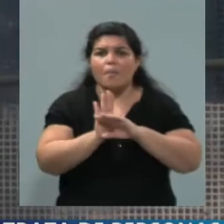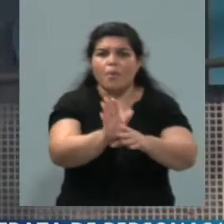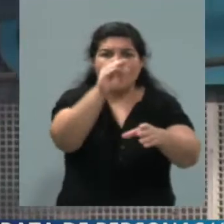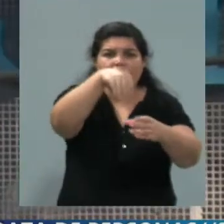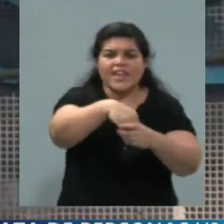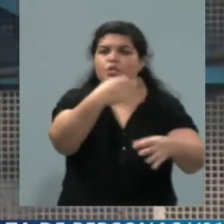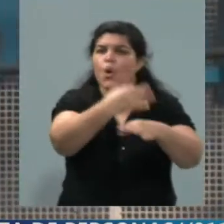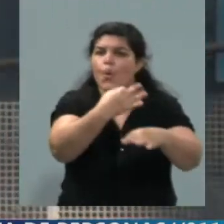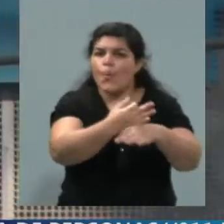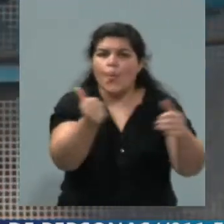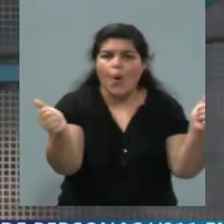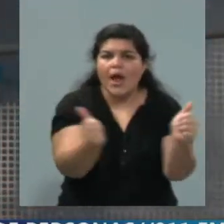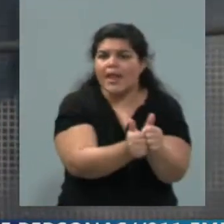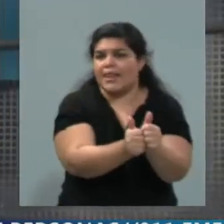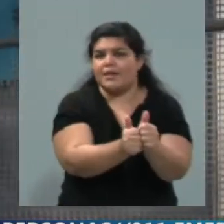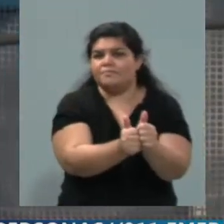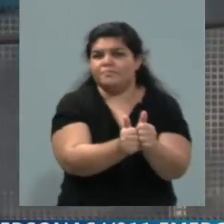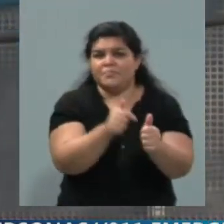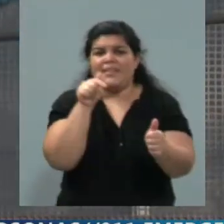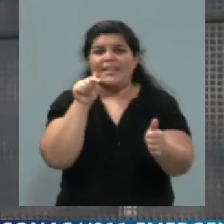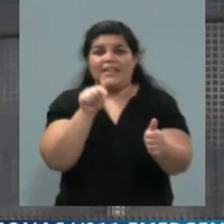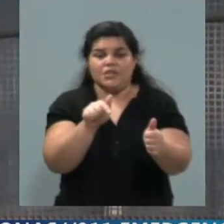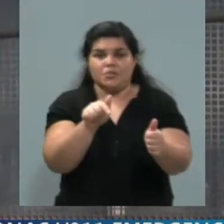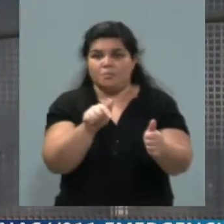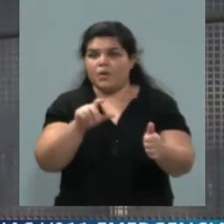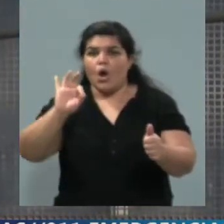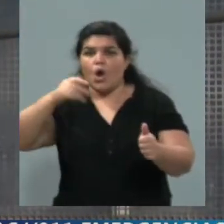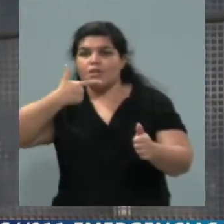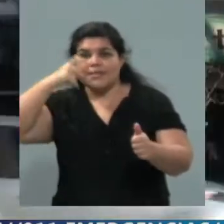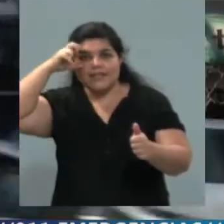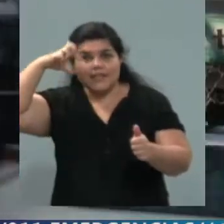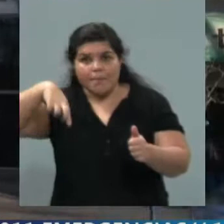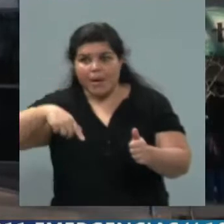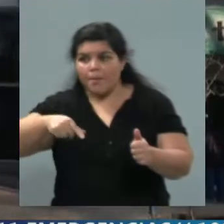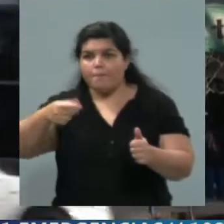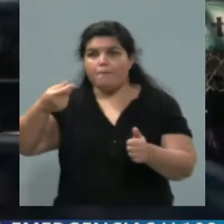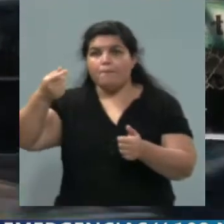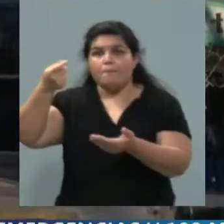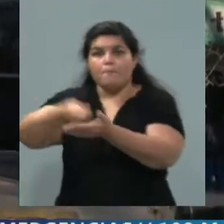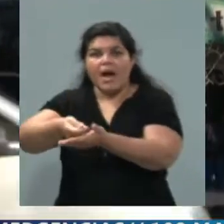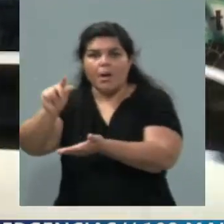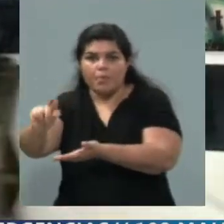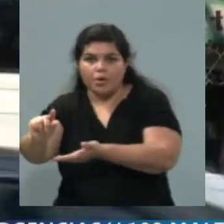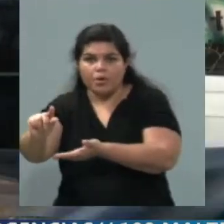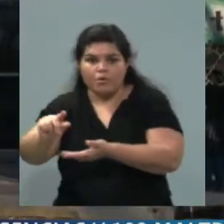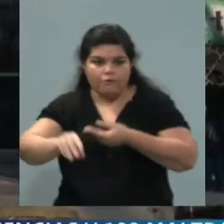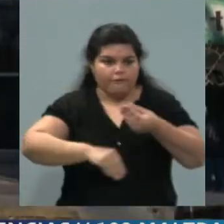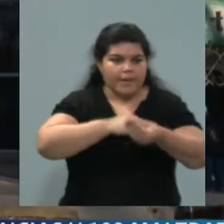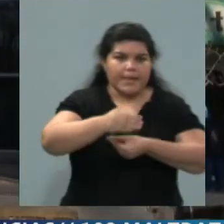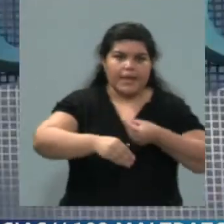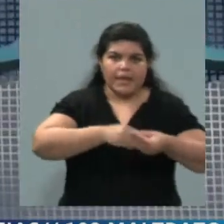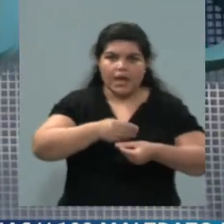familias unos gastos que son terribles de sostener en el tiempo. Tal Y cual. sobre todo lo más importante es